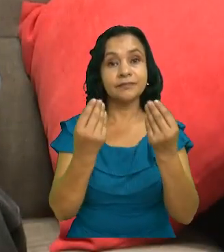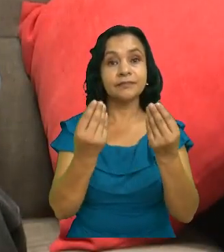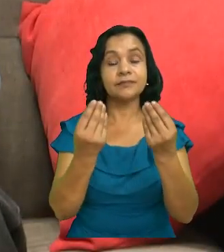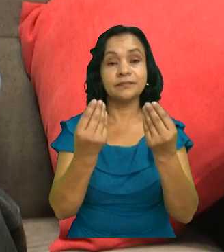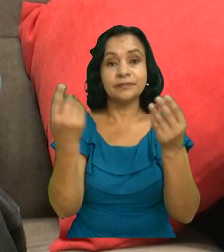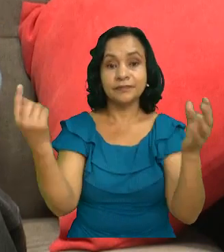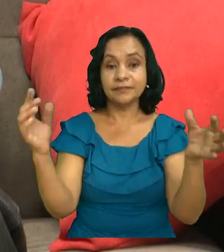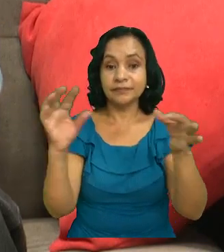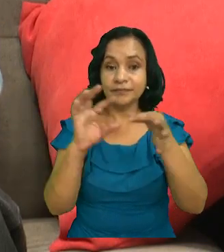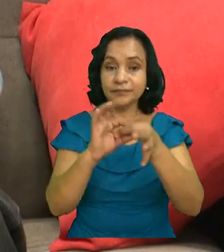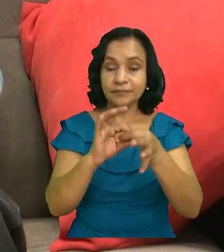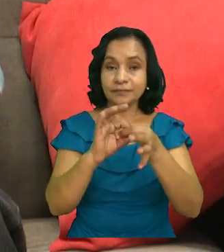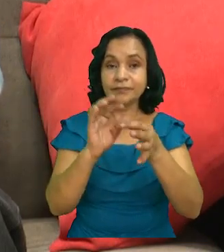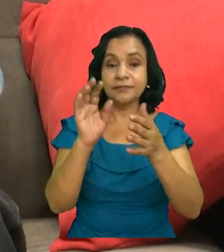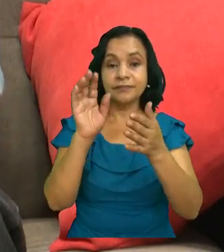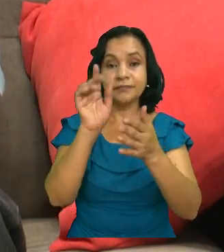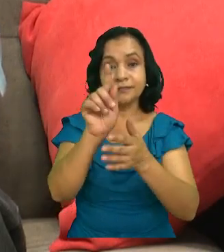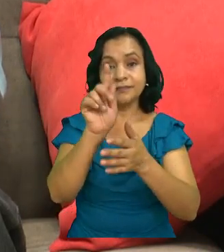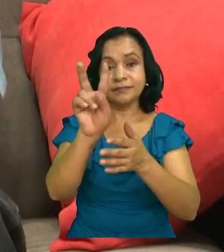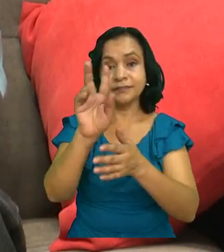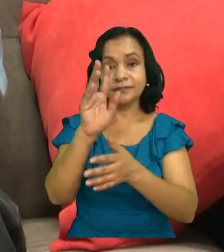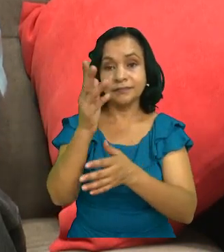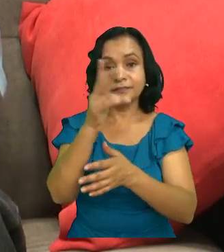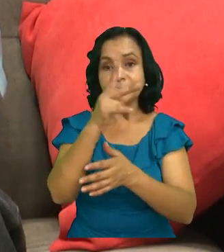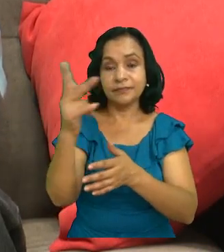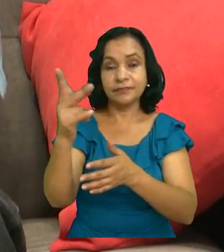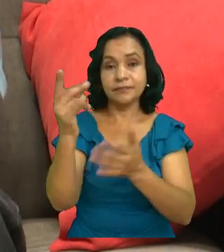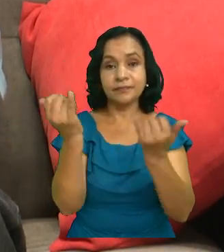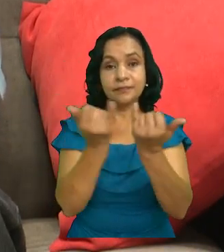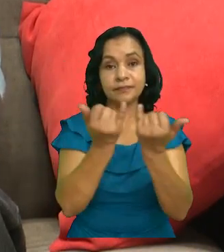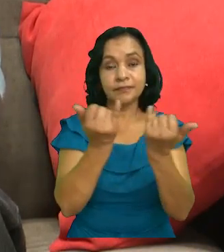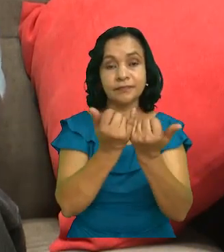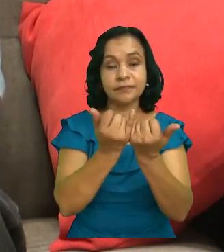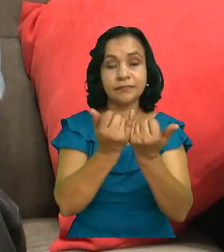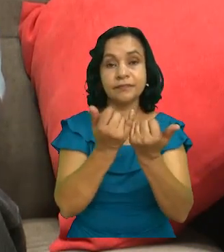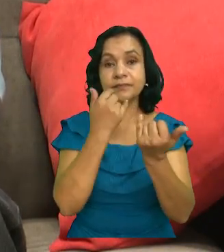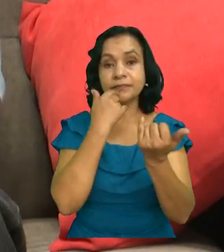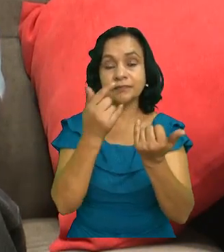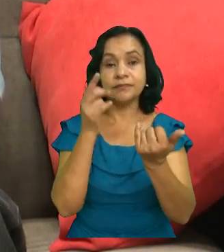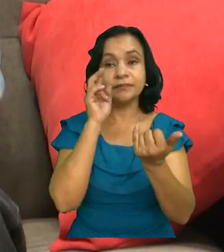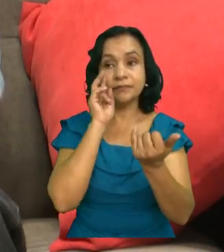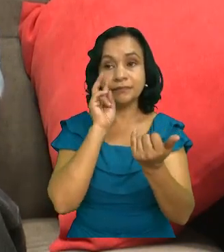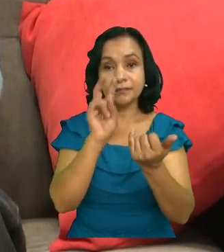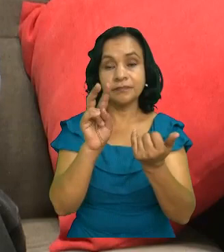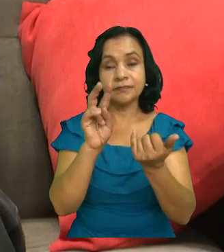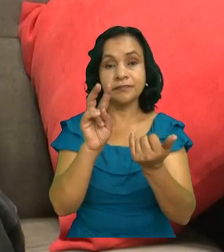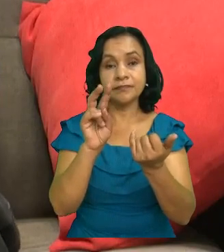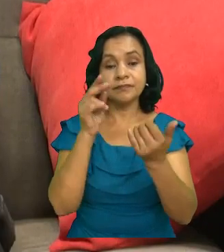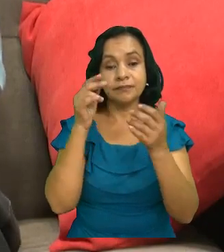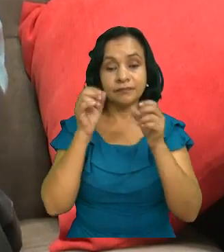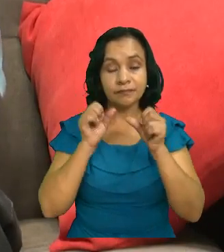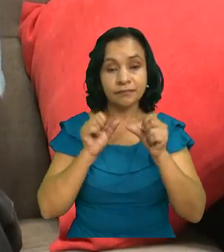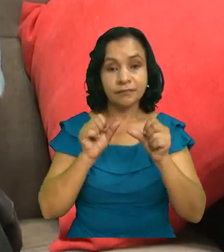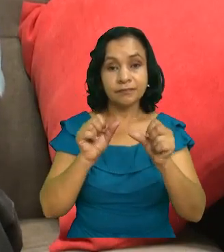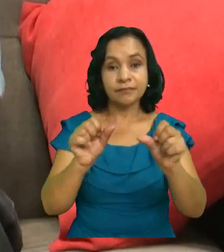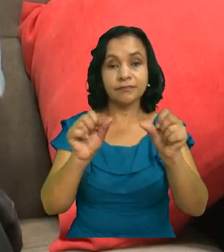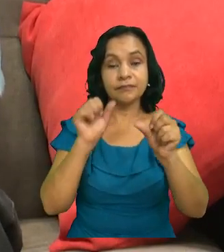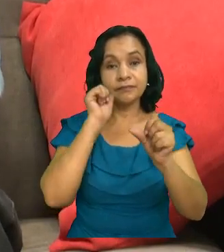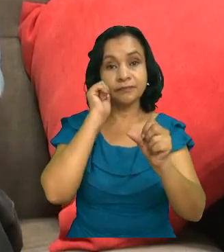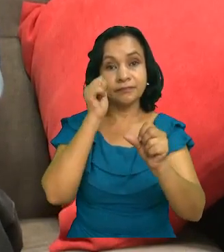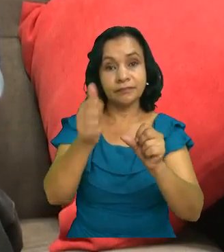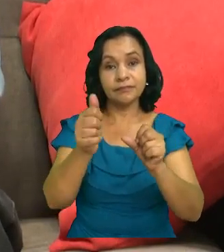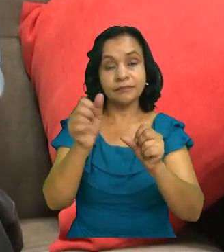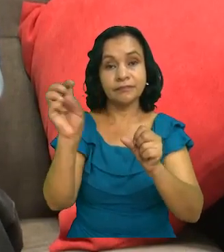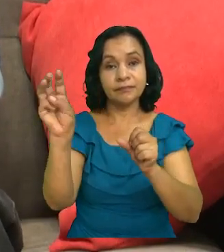haya acompañado en su programa desde el Parlamento. Igualmente, desde ya le dejamos la invitación abierta para que nos acompañe el día de